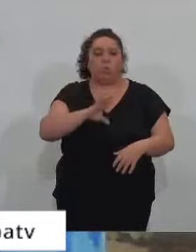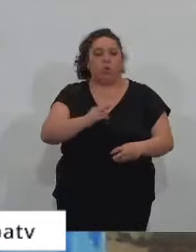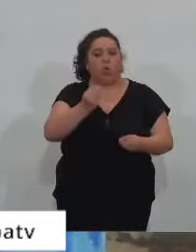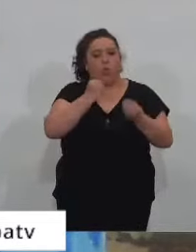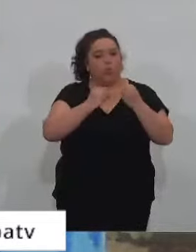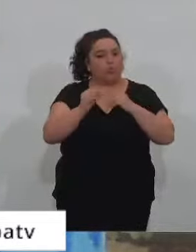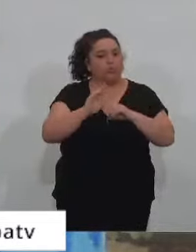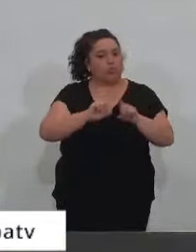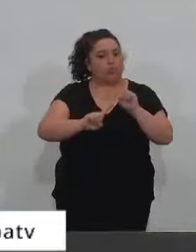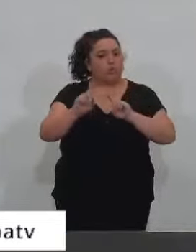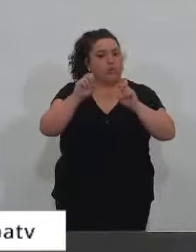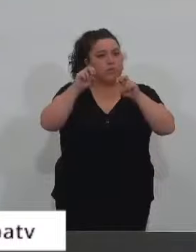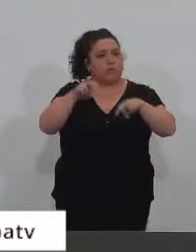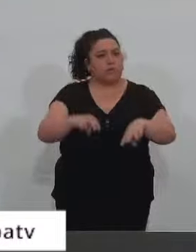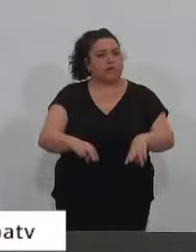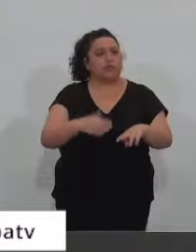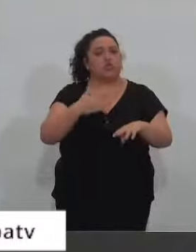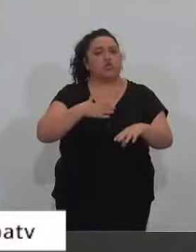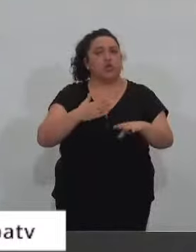agua del grifo.